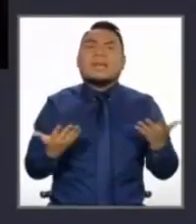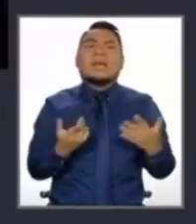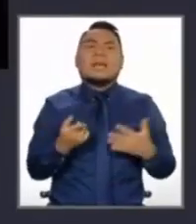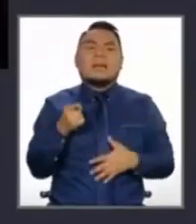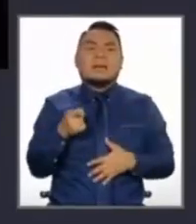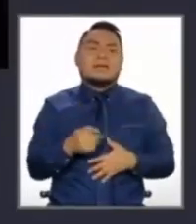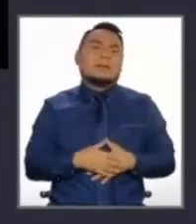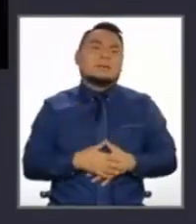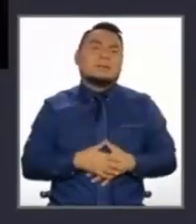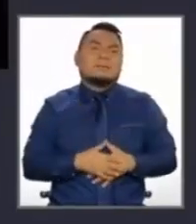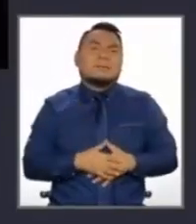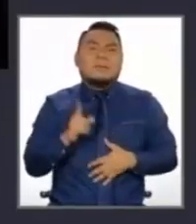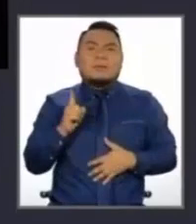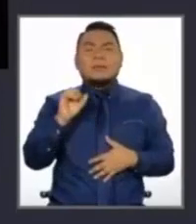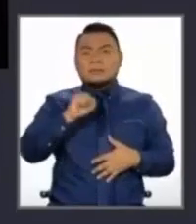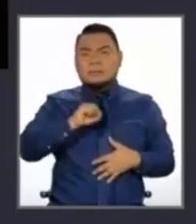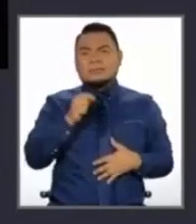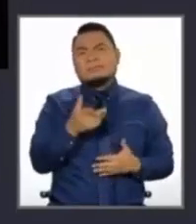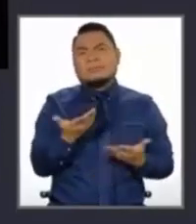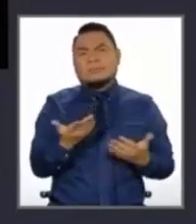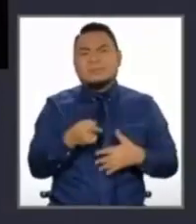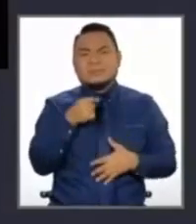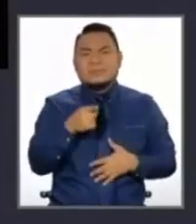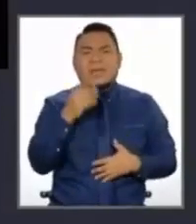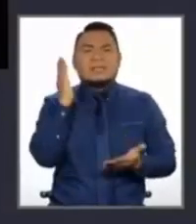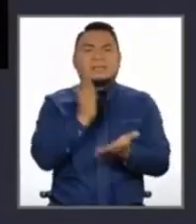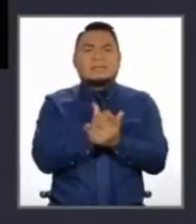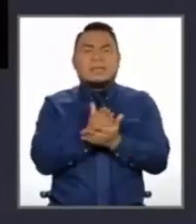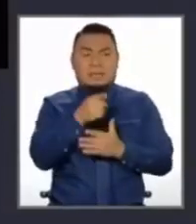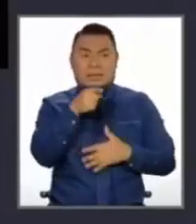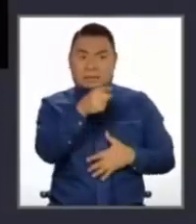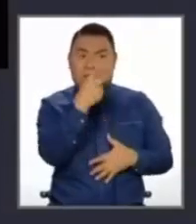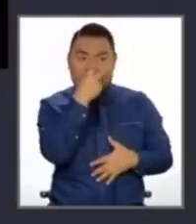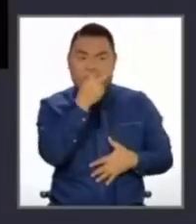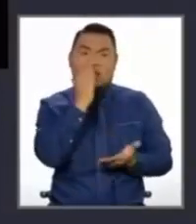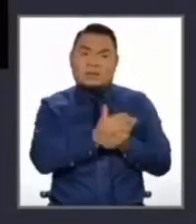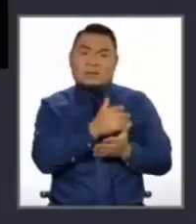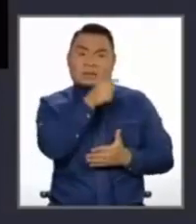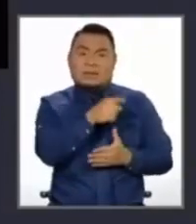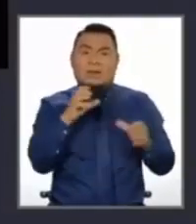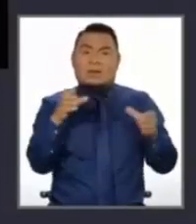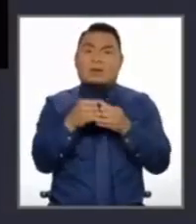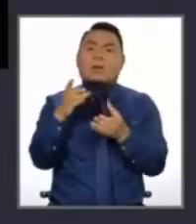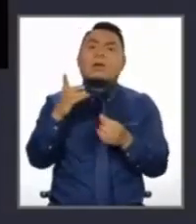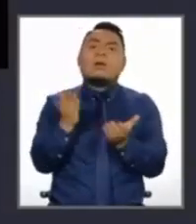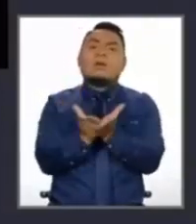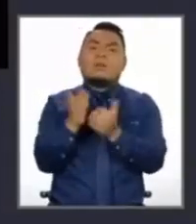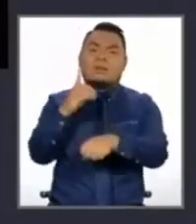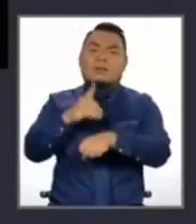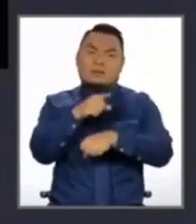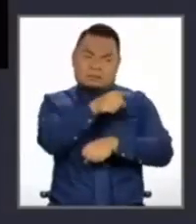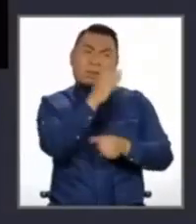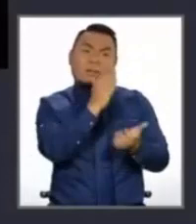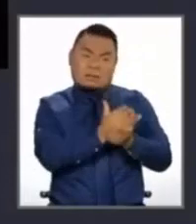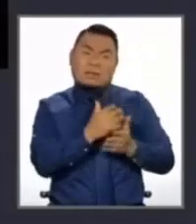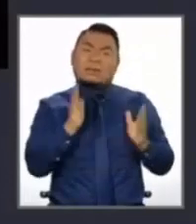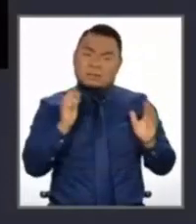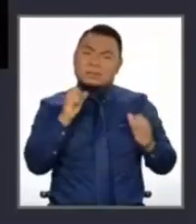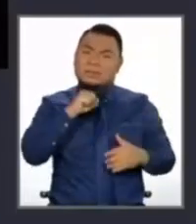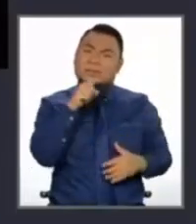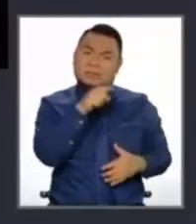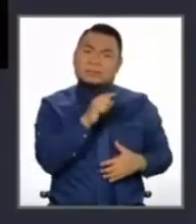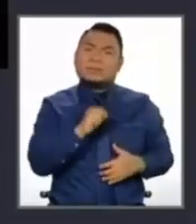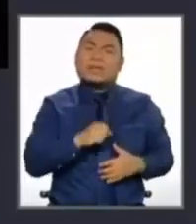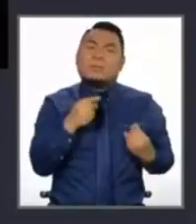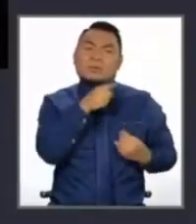Recoba, con de verdad, ¿no?, la sanción que debería usted recibir por parte del Colegio Médico, no solamente